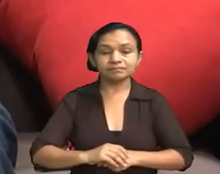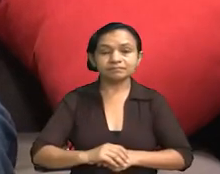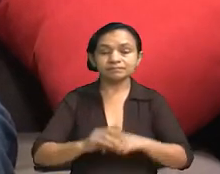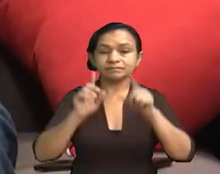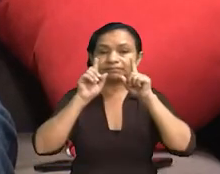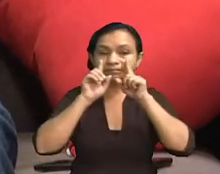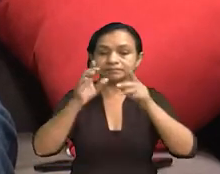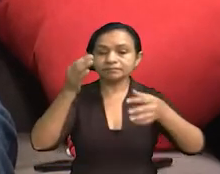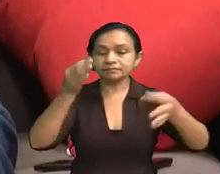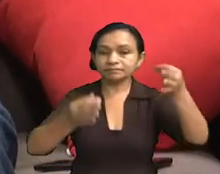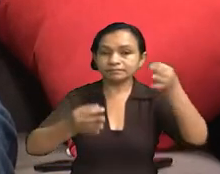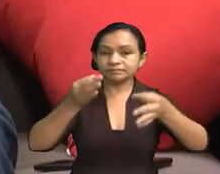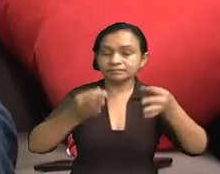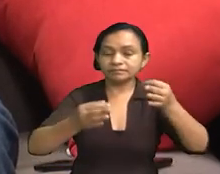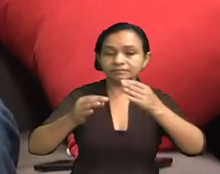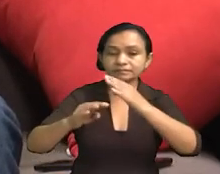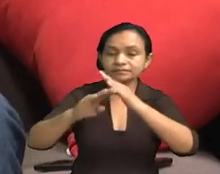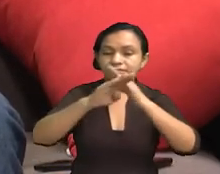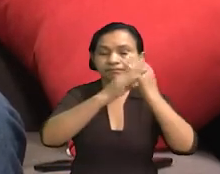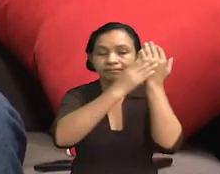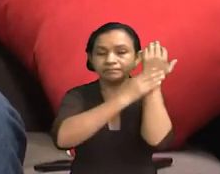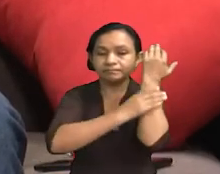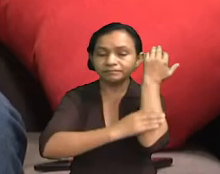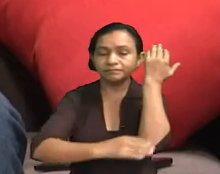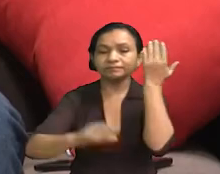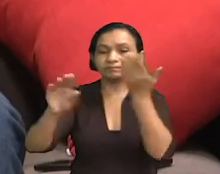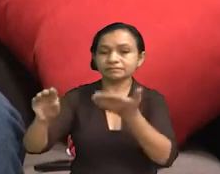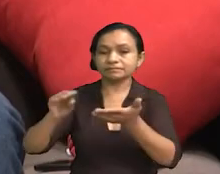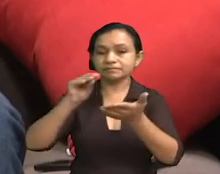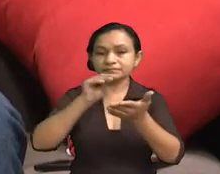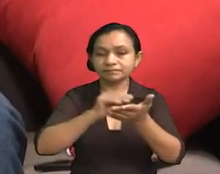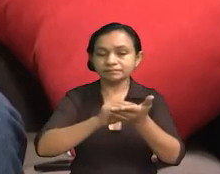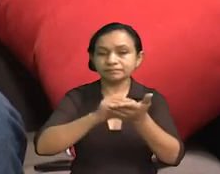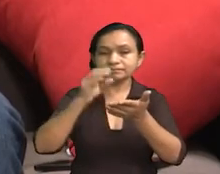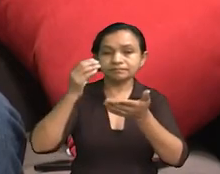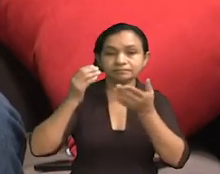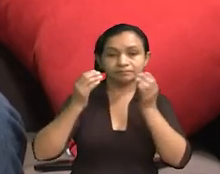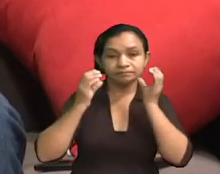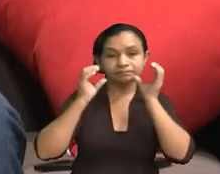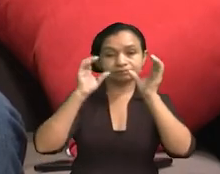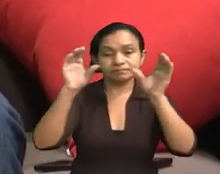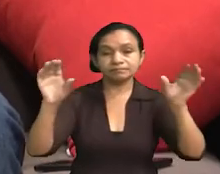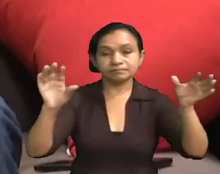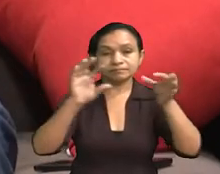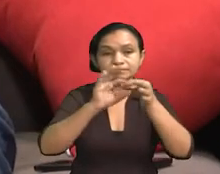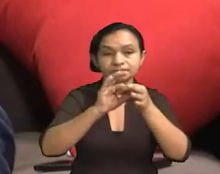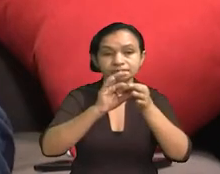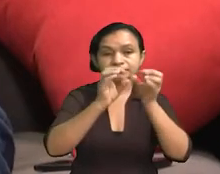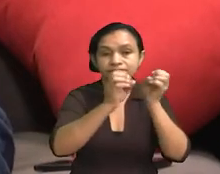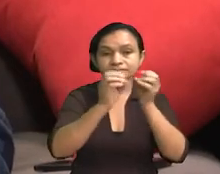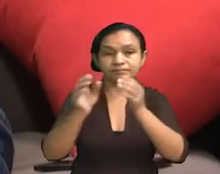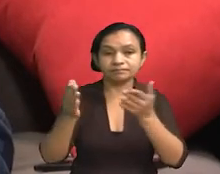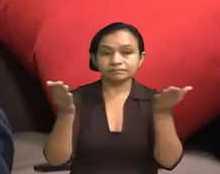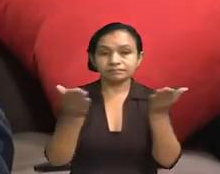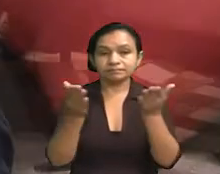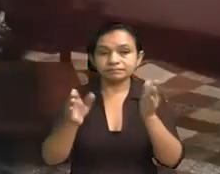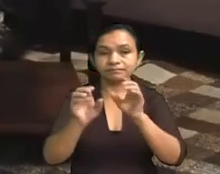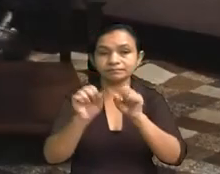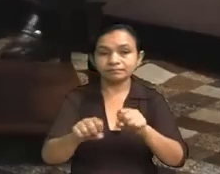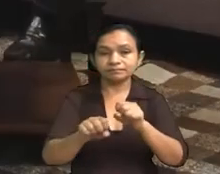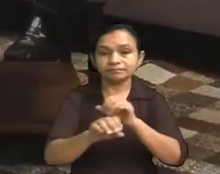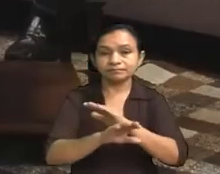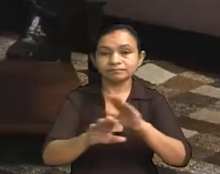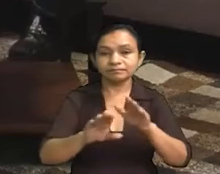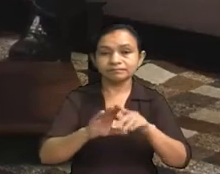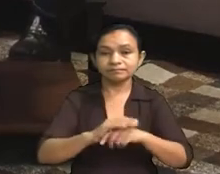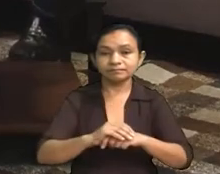seguridad jurídica, lucha contra la pobreza e incorporación plena de la Costa Caribe. No sé, en el orden que usted considere, si podríamos hablar. No,